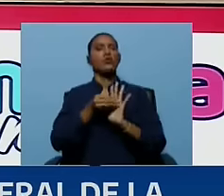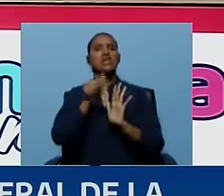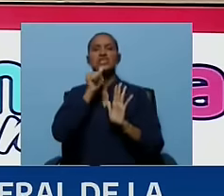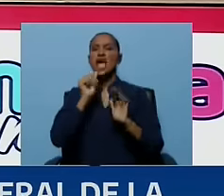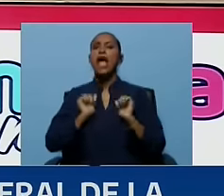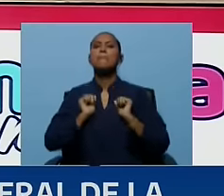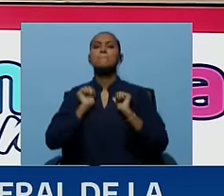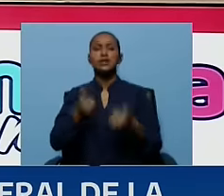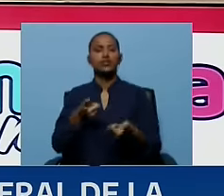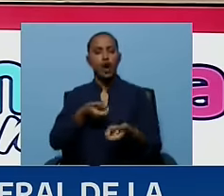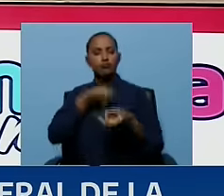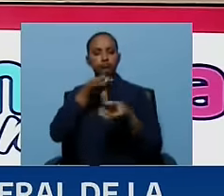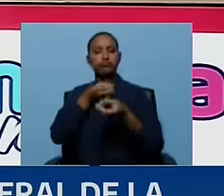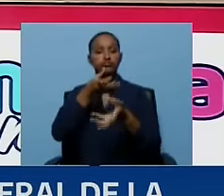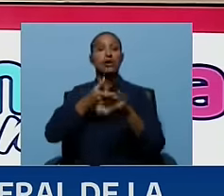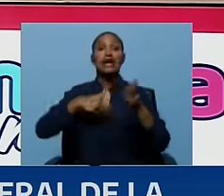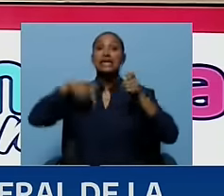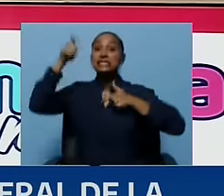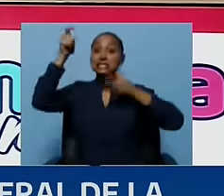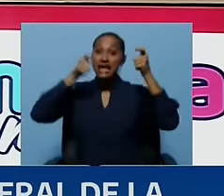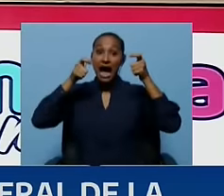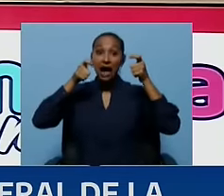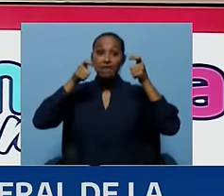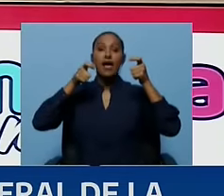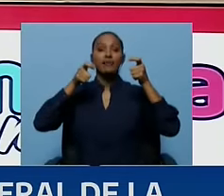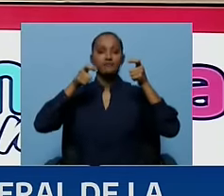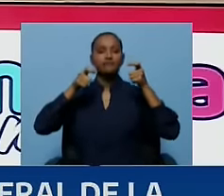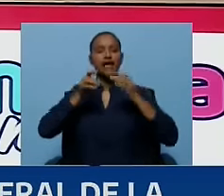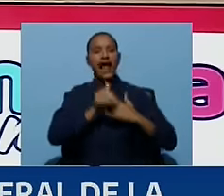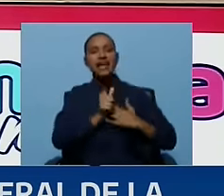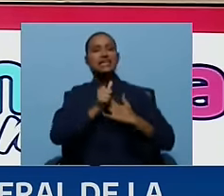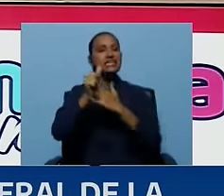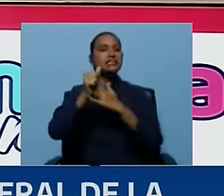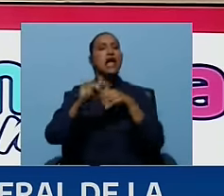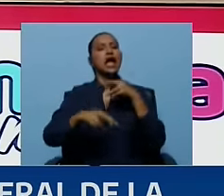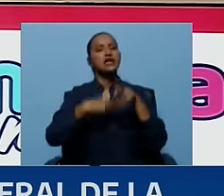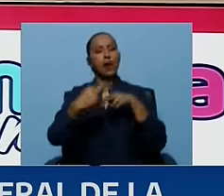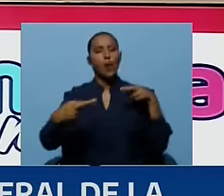comandante Hugo Chávez como líder indiscutible de una revolución